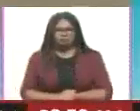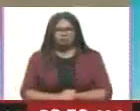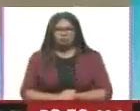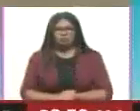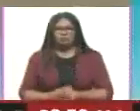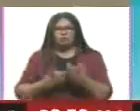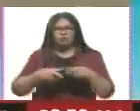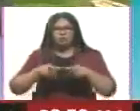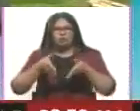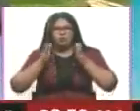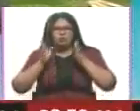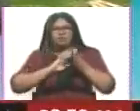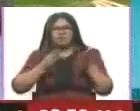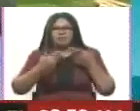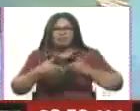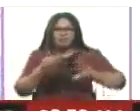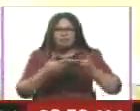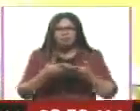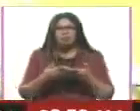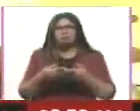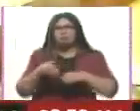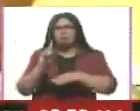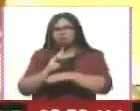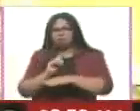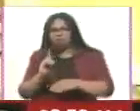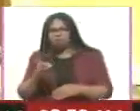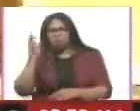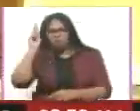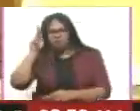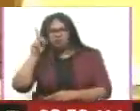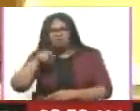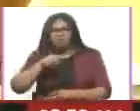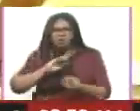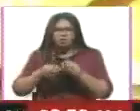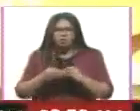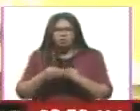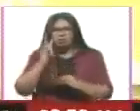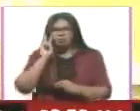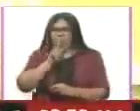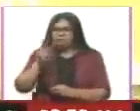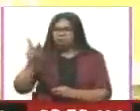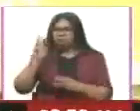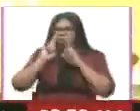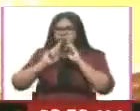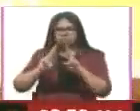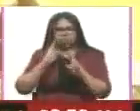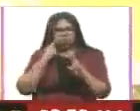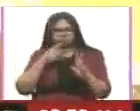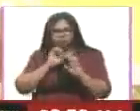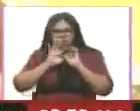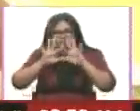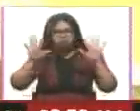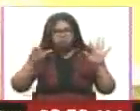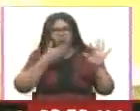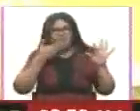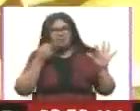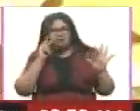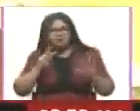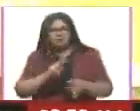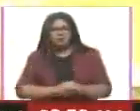docentes, edificaciones de servicio, edificaciones culturales. Y bueno, está a la vista el resultado, como decía la arquitecta Paola, no se